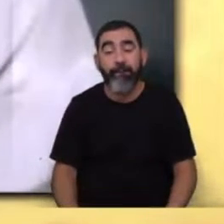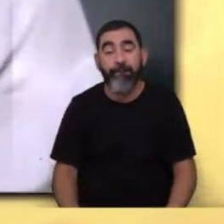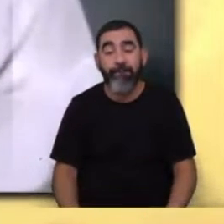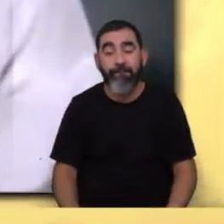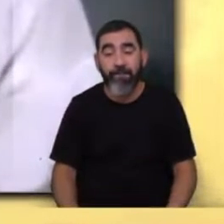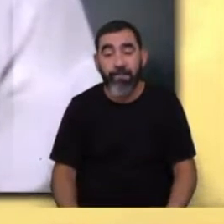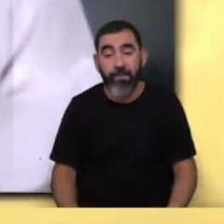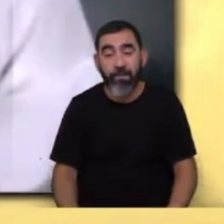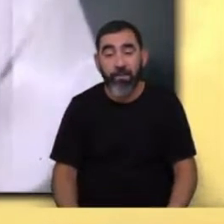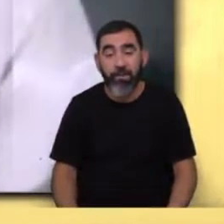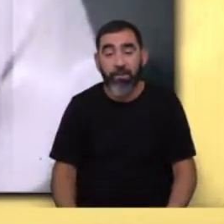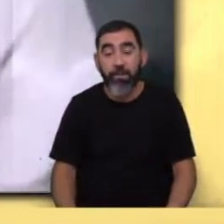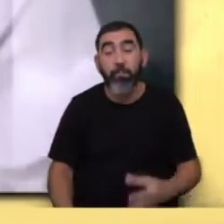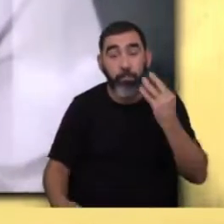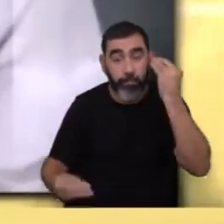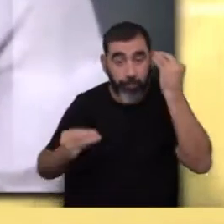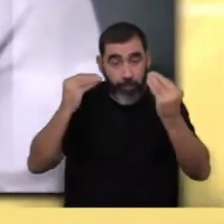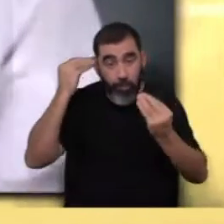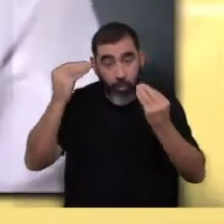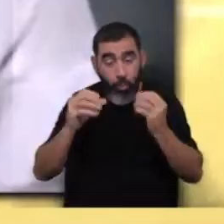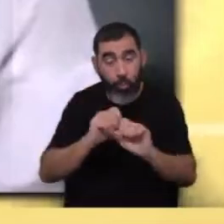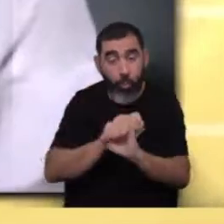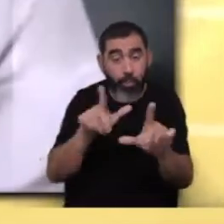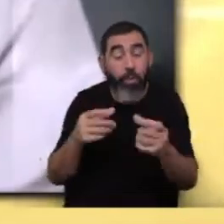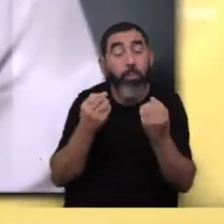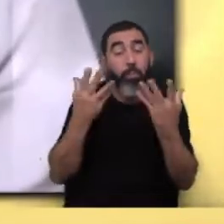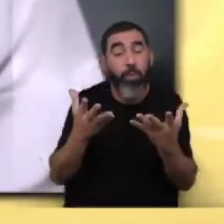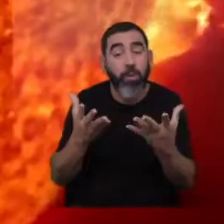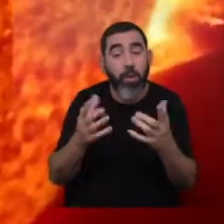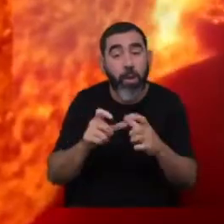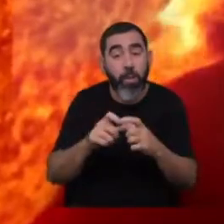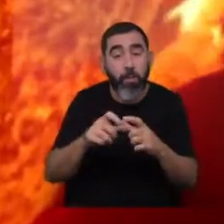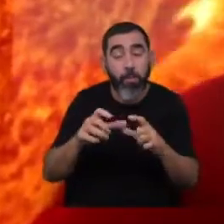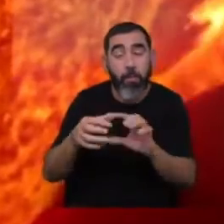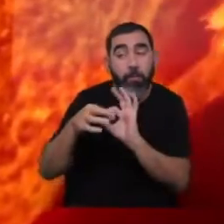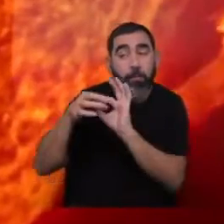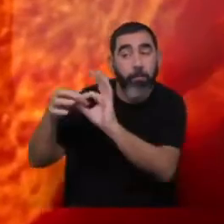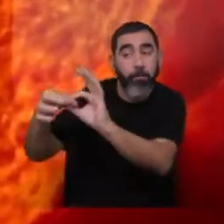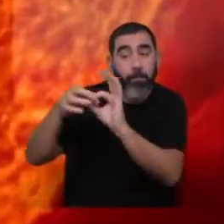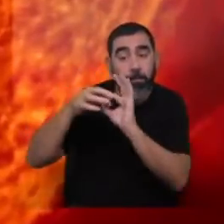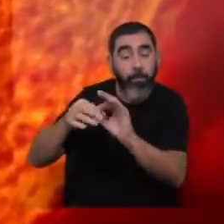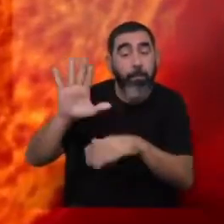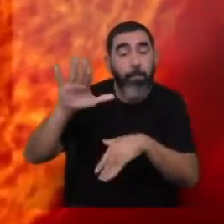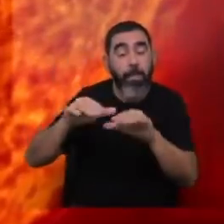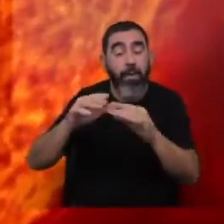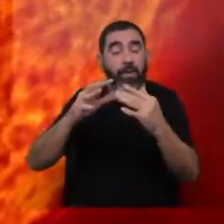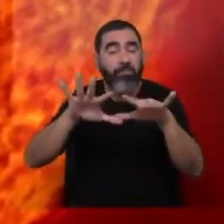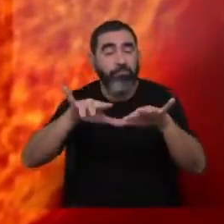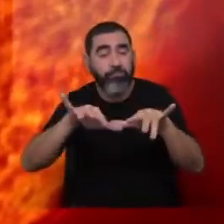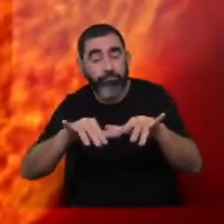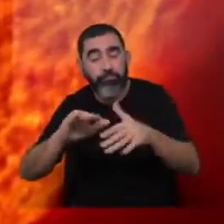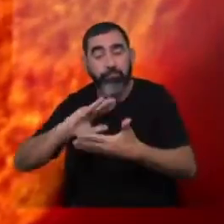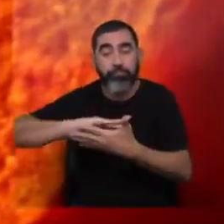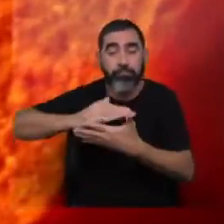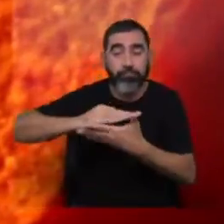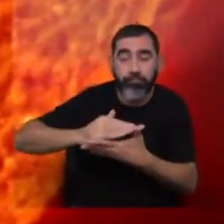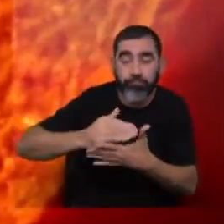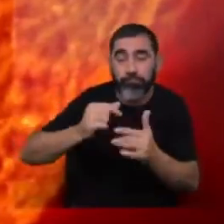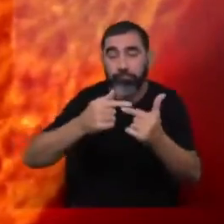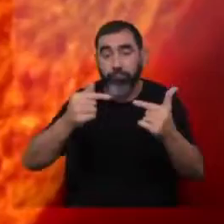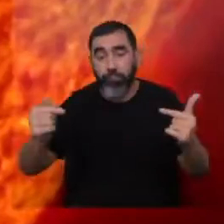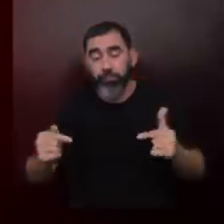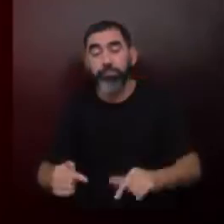coronales, es bastante más preocupante. ¿Por qué? Porque cada vez somos más dependientes de la electrónica, de los satélites